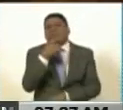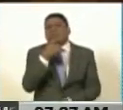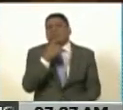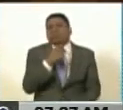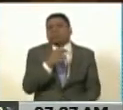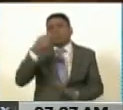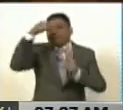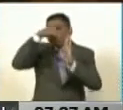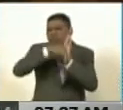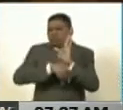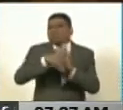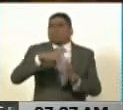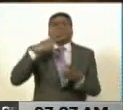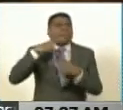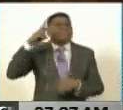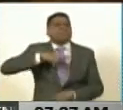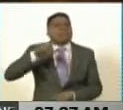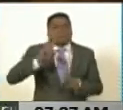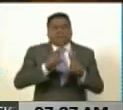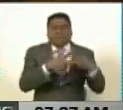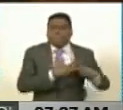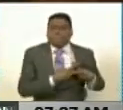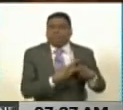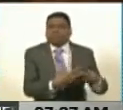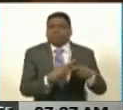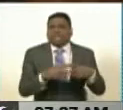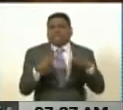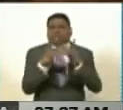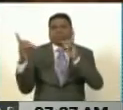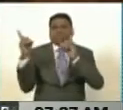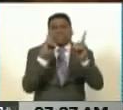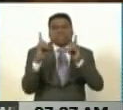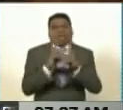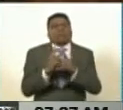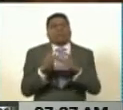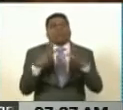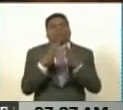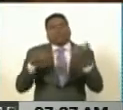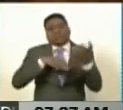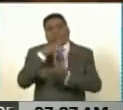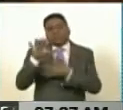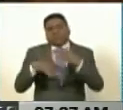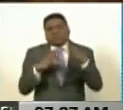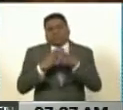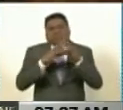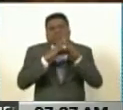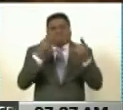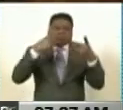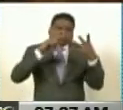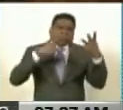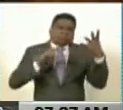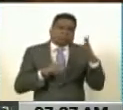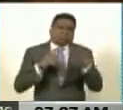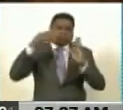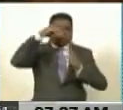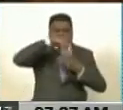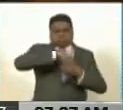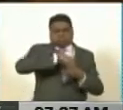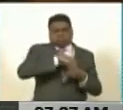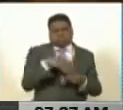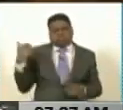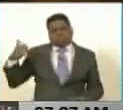verdadera voluntad de diálogo? Una dificultad es la diversidad de visiones que existe internamente en la